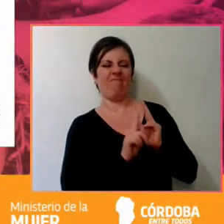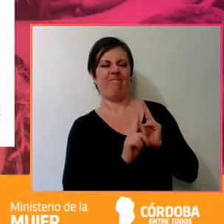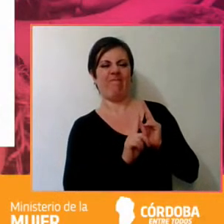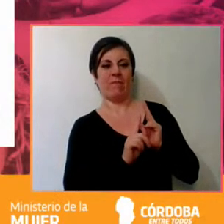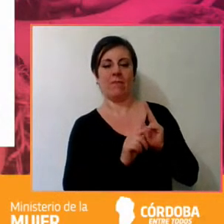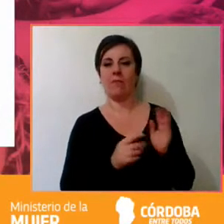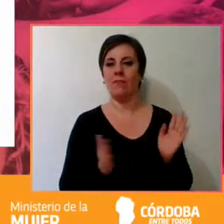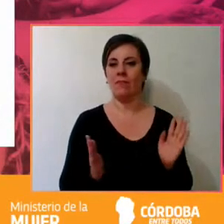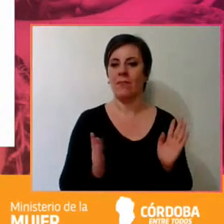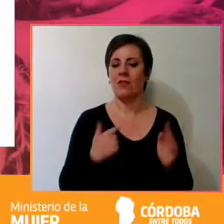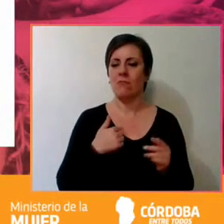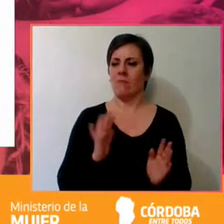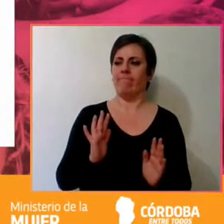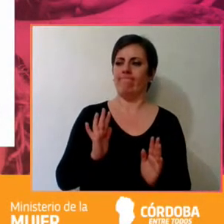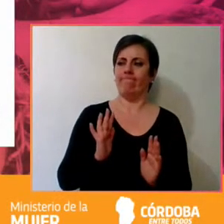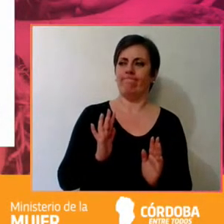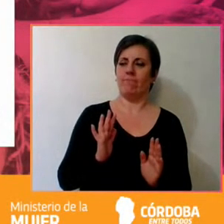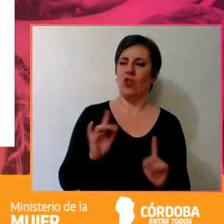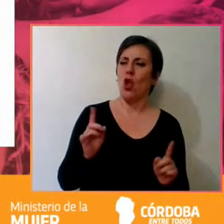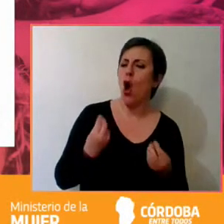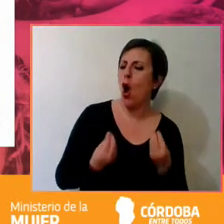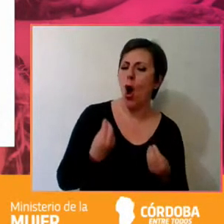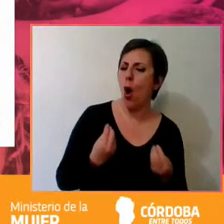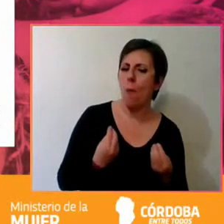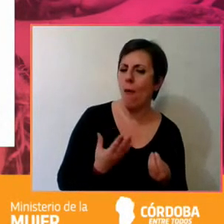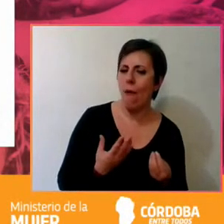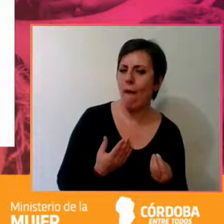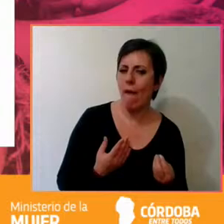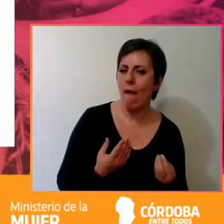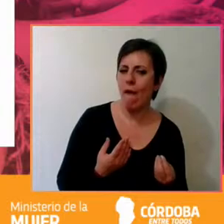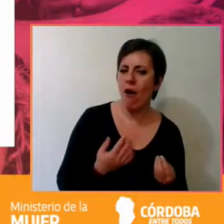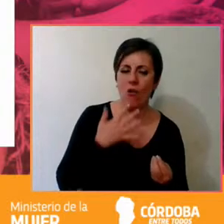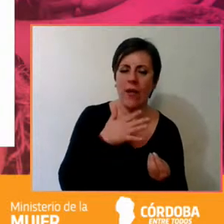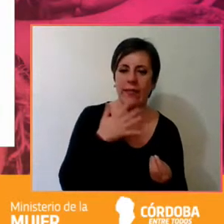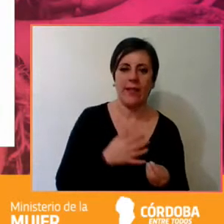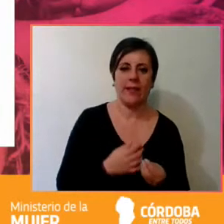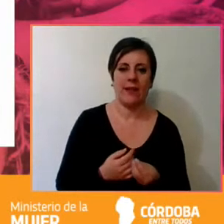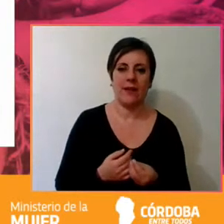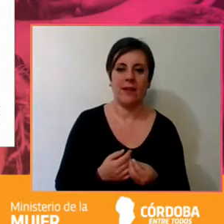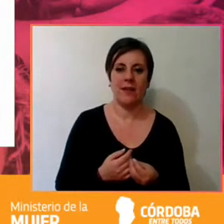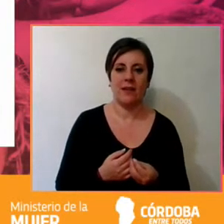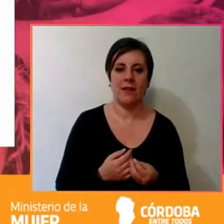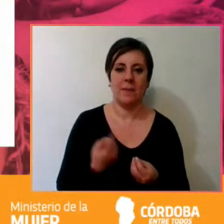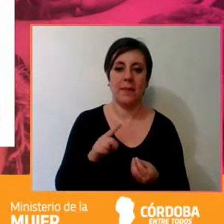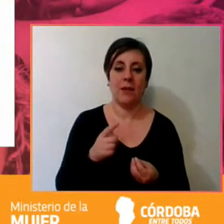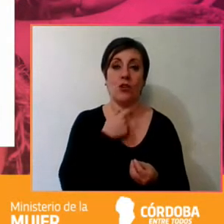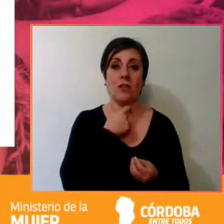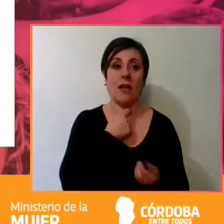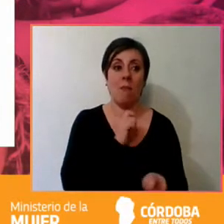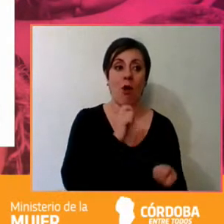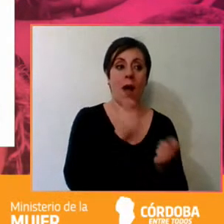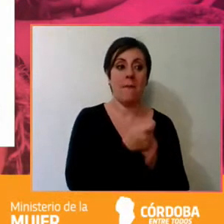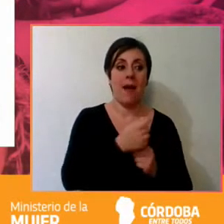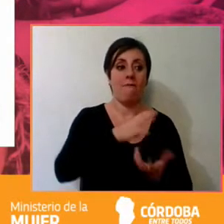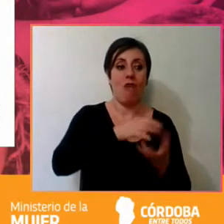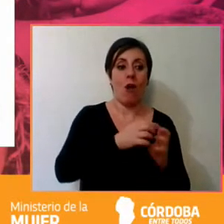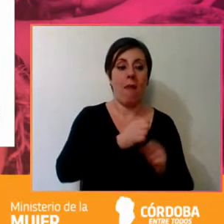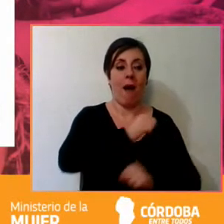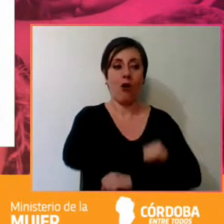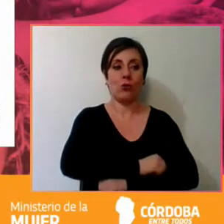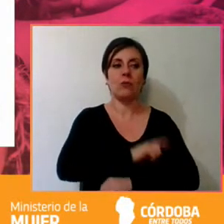podría resistirse a eso, ¿no? Uno podría decir, pero ¿cómo es posible que no se comprenda? Claro. Sin embargo, si queremos cambiar patrones de conducta, también es